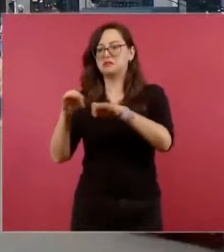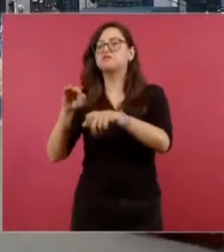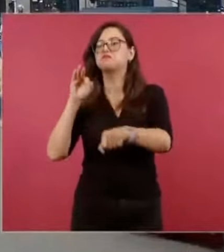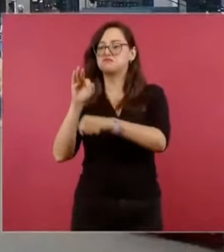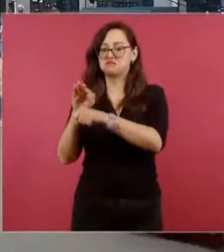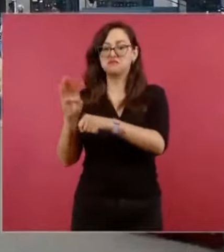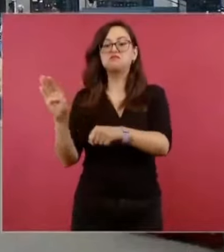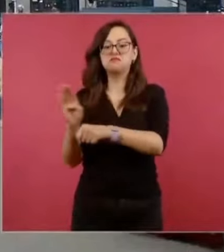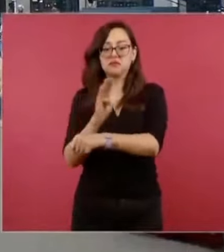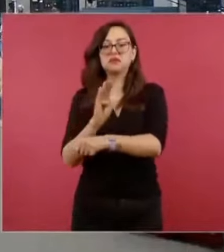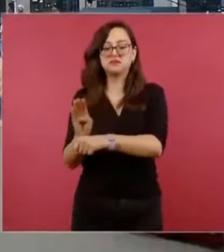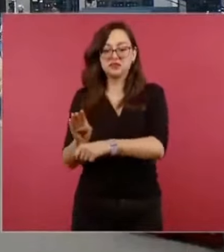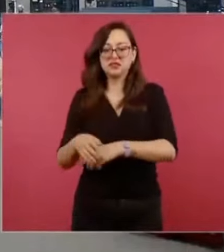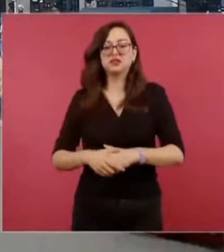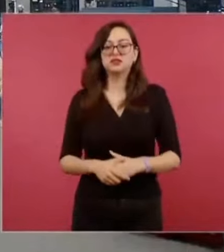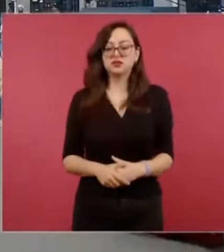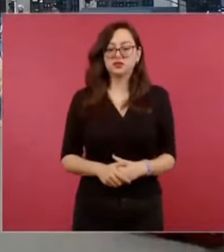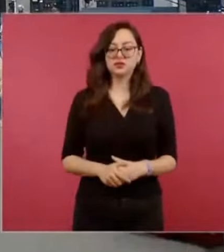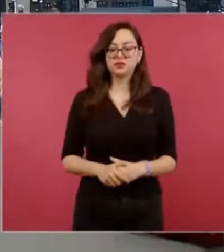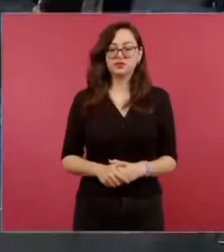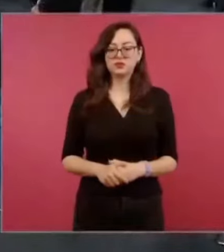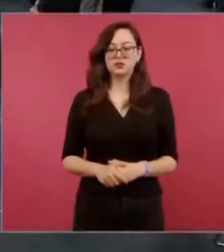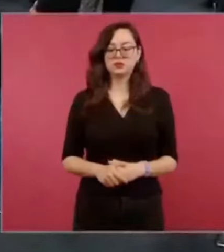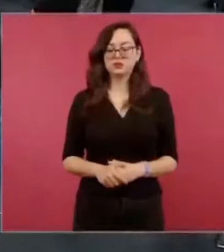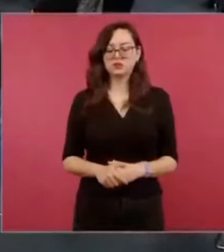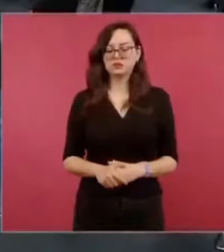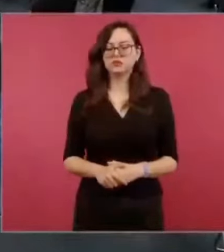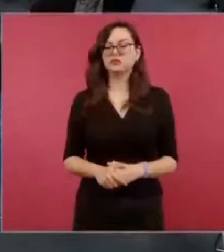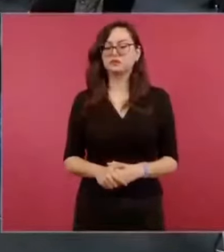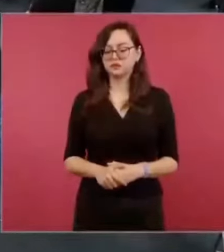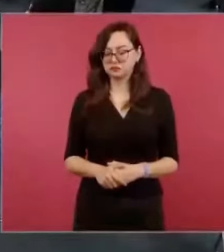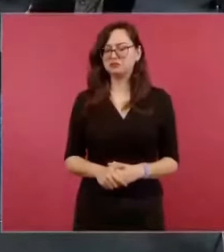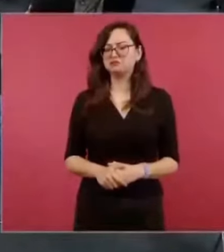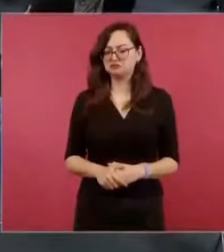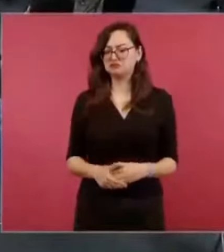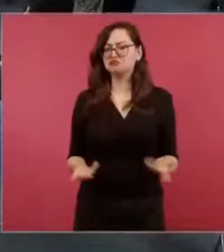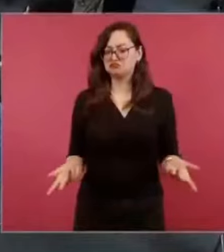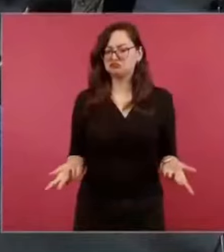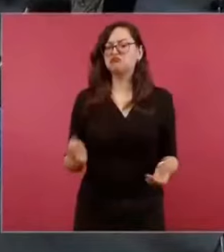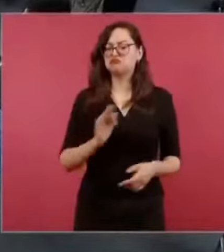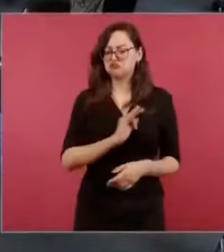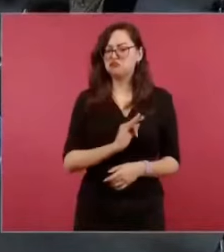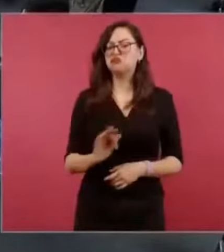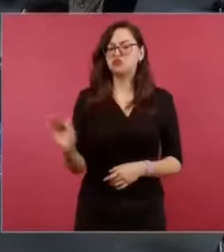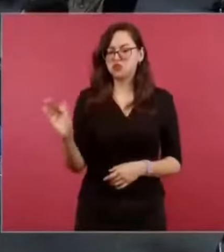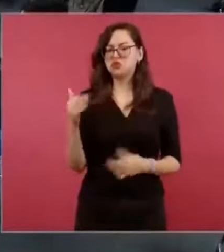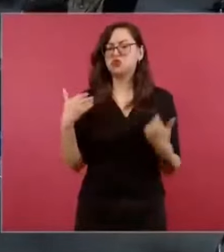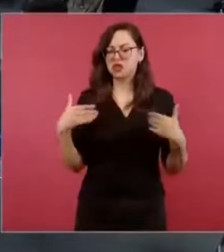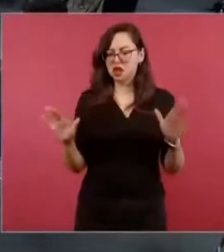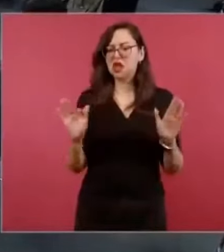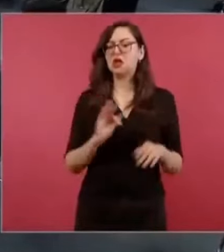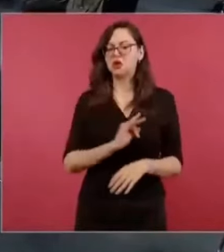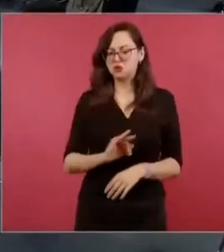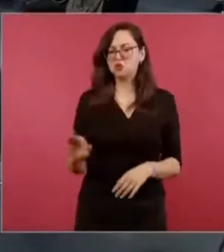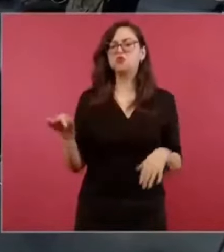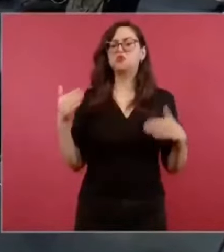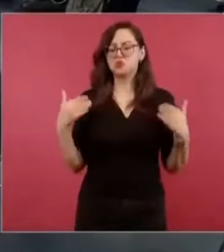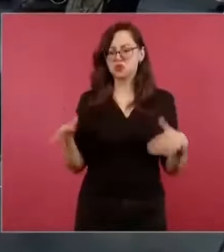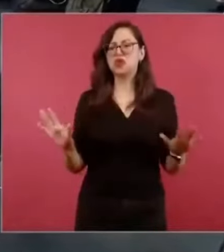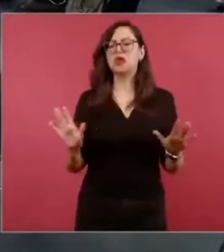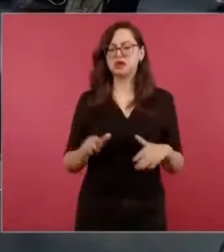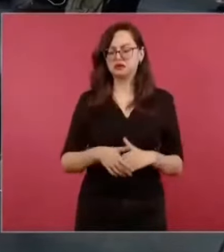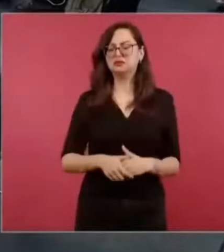cómo Ah sí es posible es posible es posible pero no no